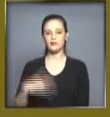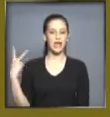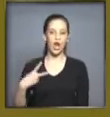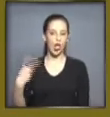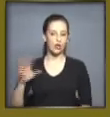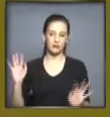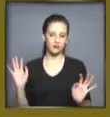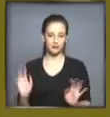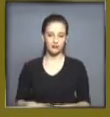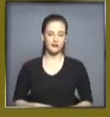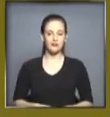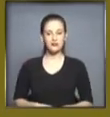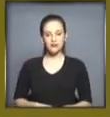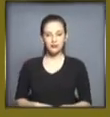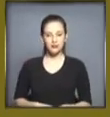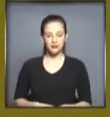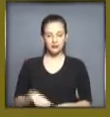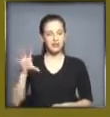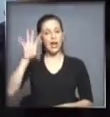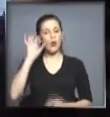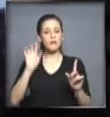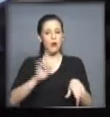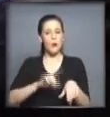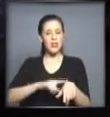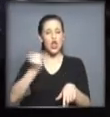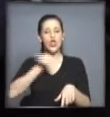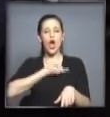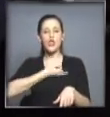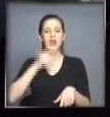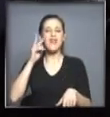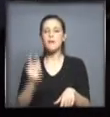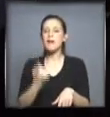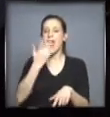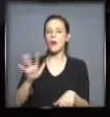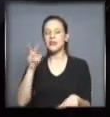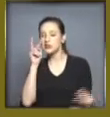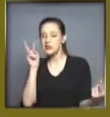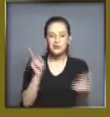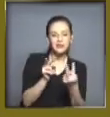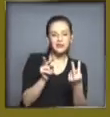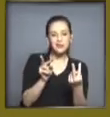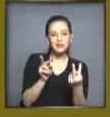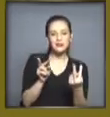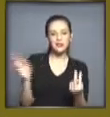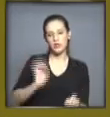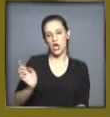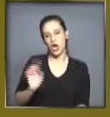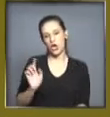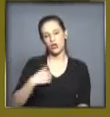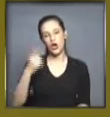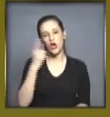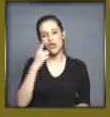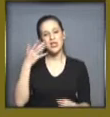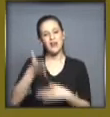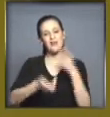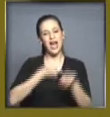dos. Entre los dos. ¿Y en qué? ¿Se recuerda el momento donde se cruzaron por primera vez las miradas? La conocí cuando fui a bailar